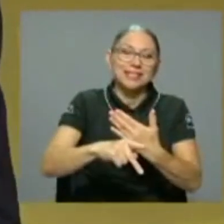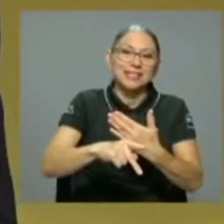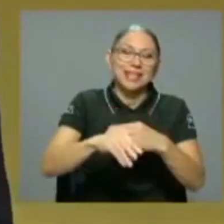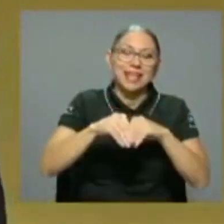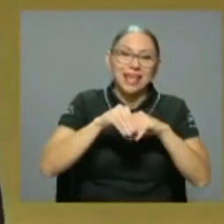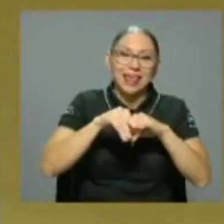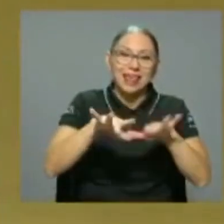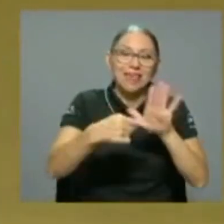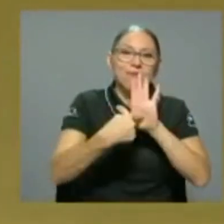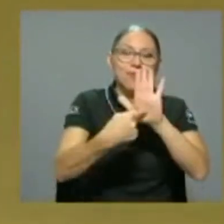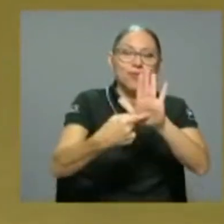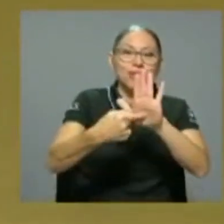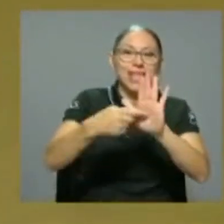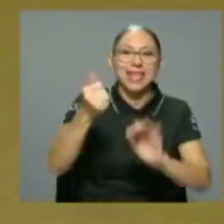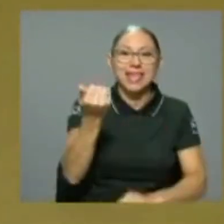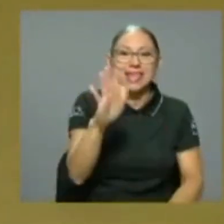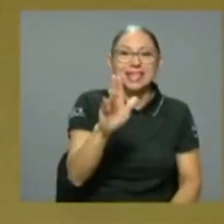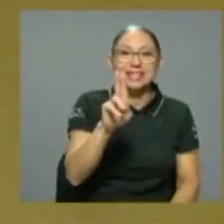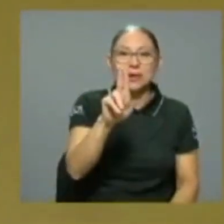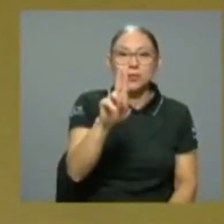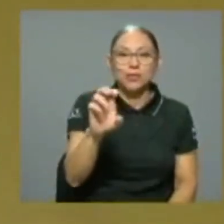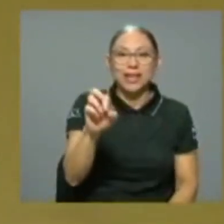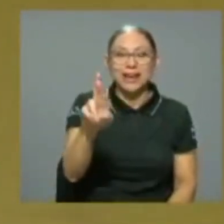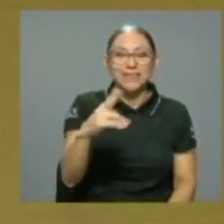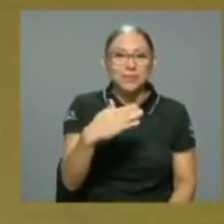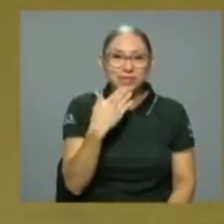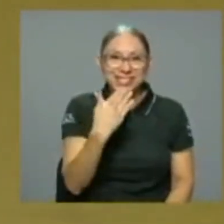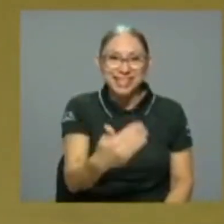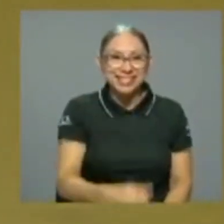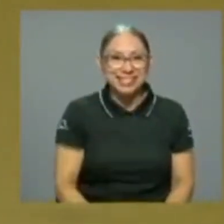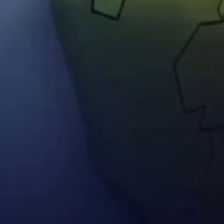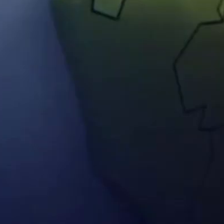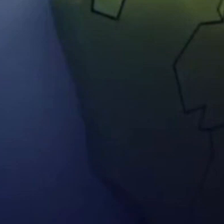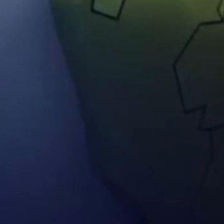difunde 15 UCR. Muchas gracias.